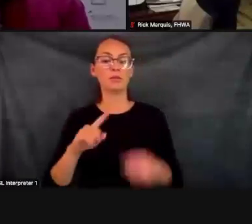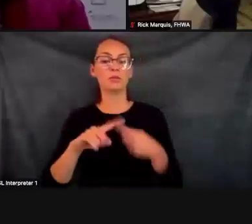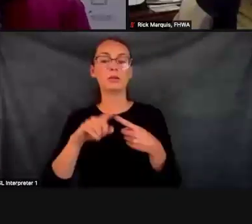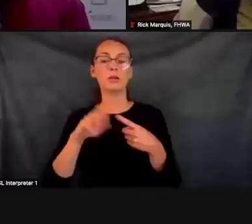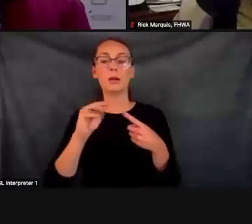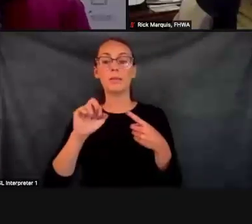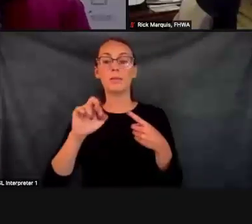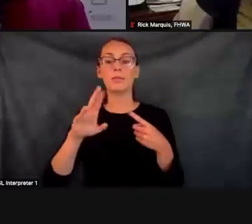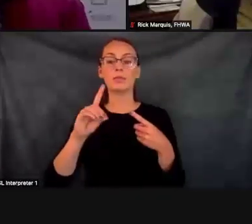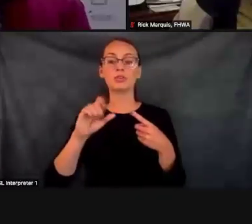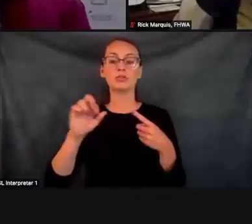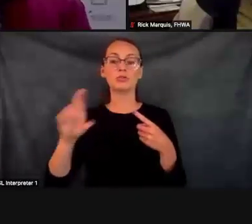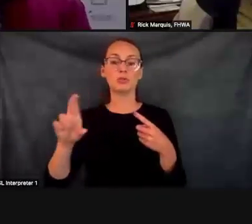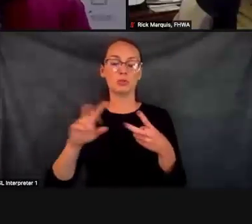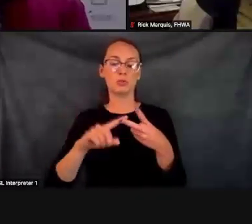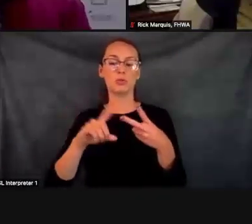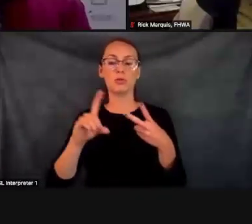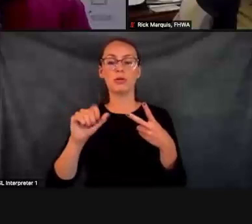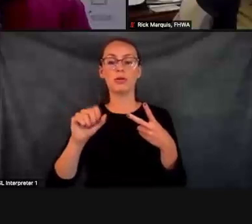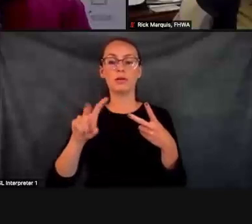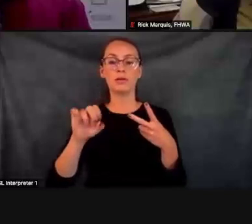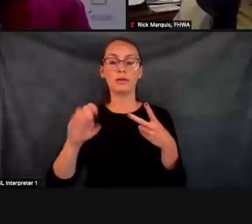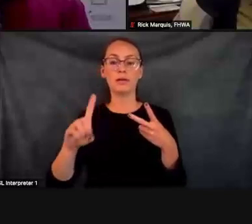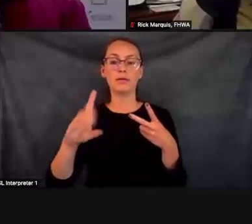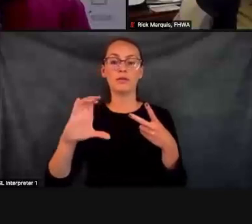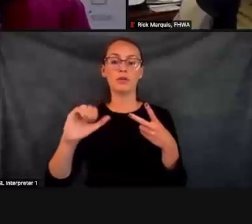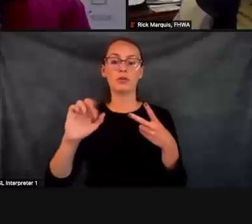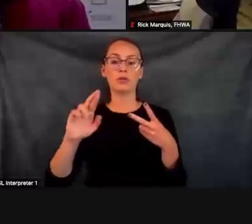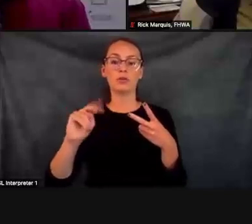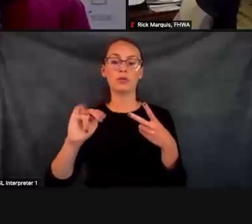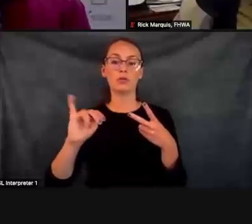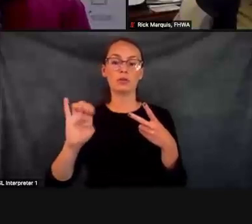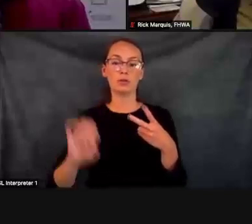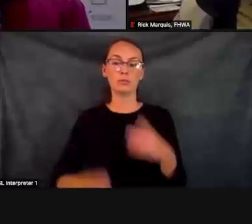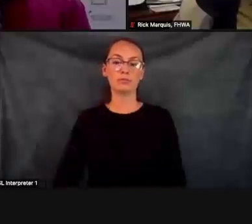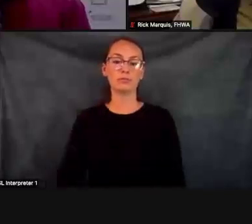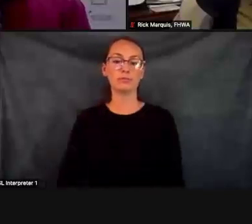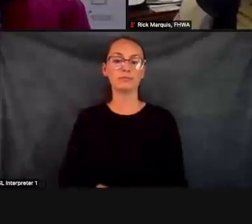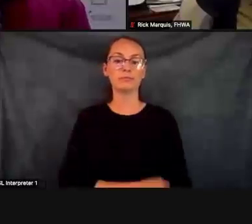Próximo tenemos al señor Dewar y luego David Carney.